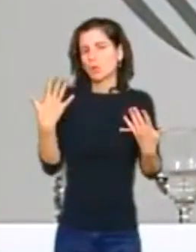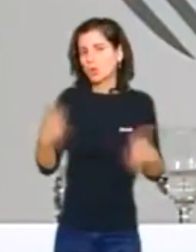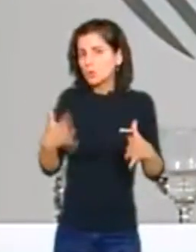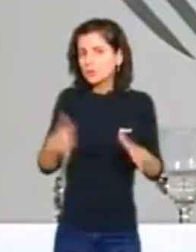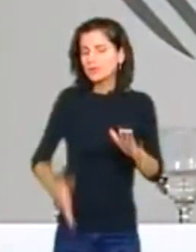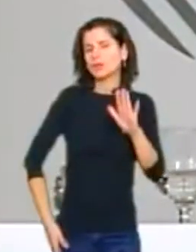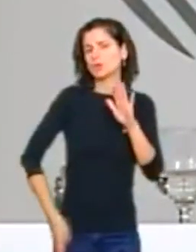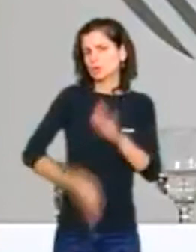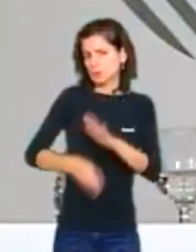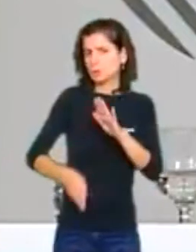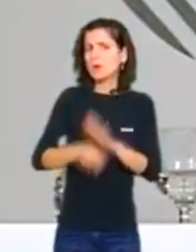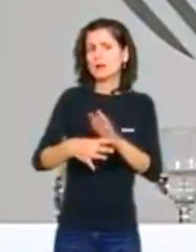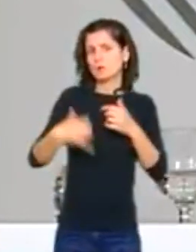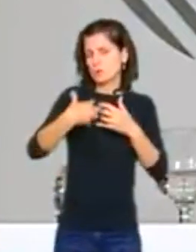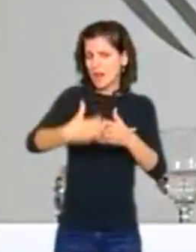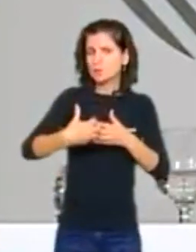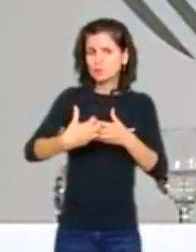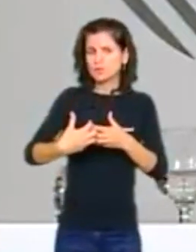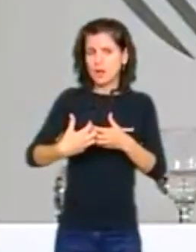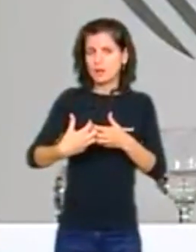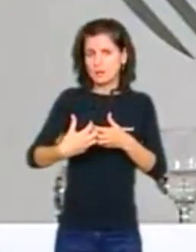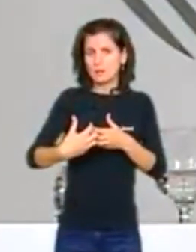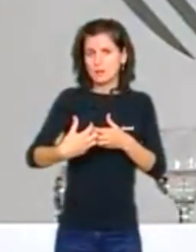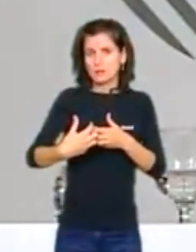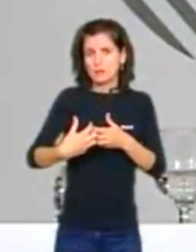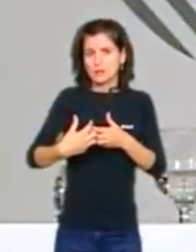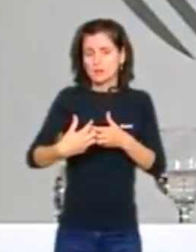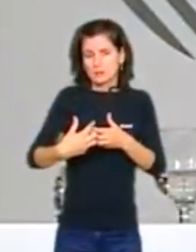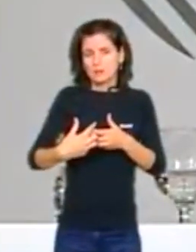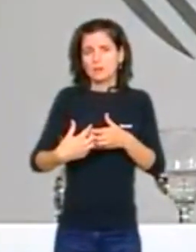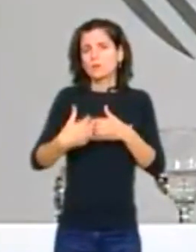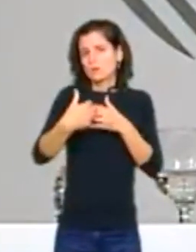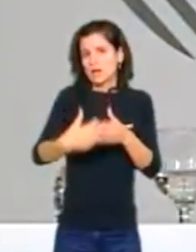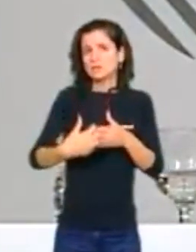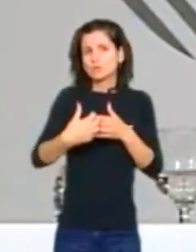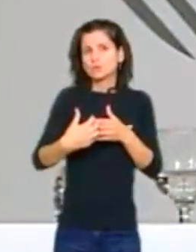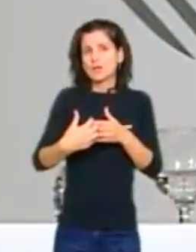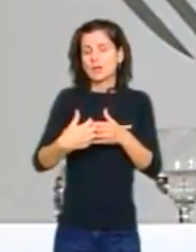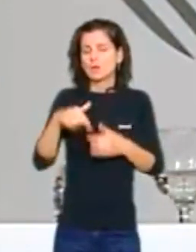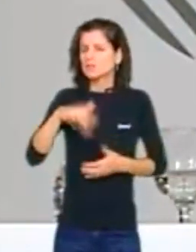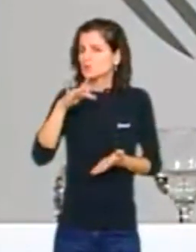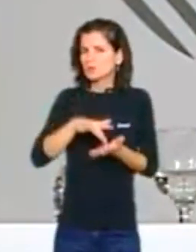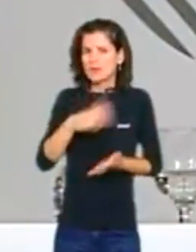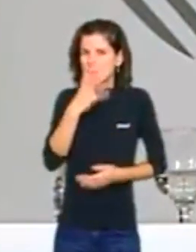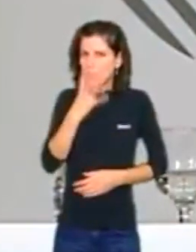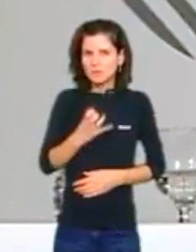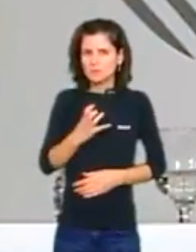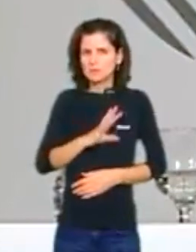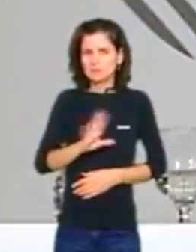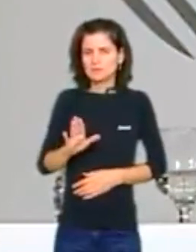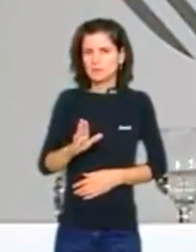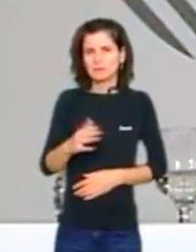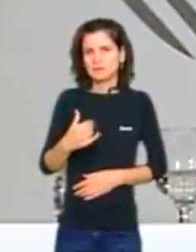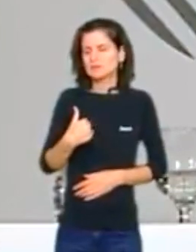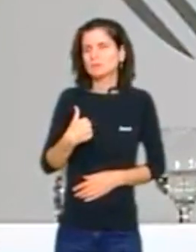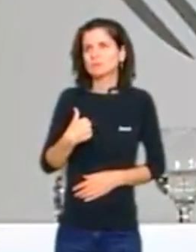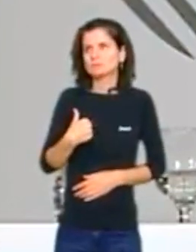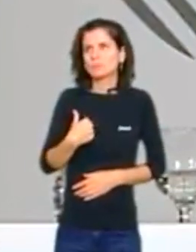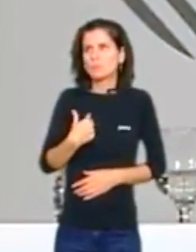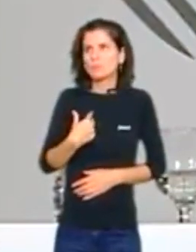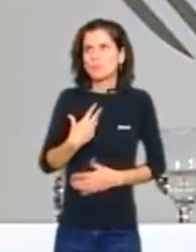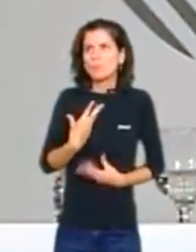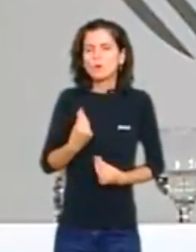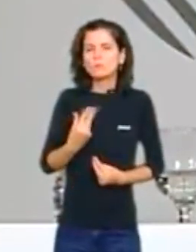lucha de pie, porque obviamente hoy es un día muy triste, estamos muy golpeados por este caso, por